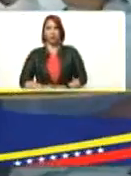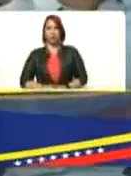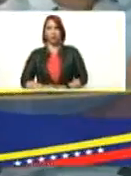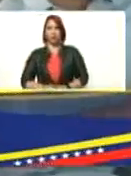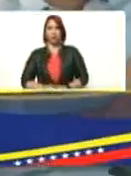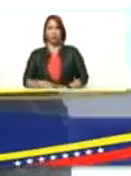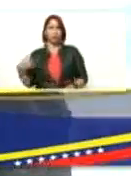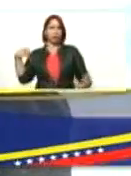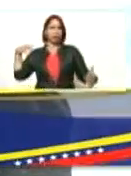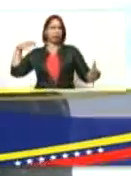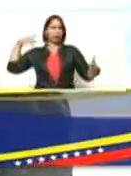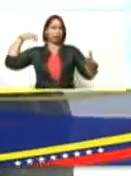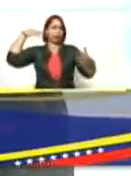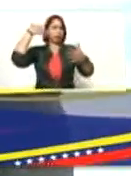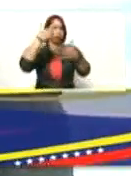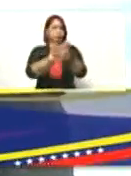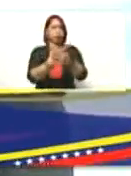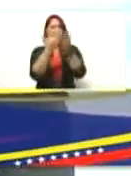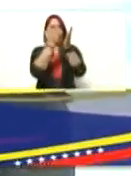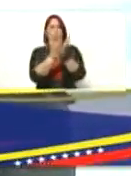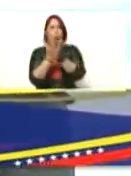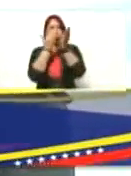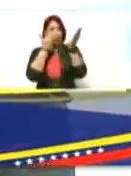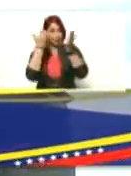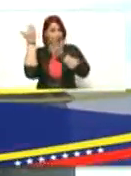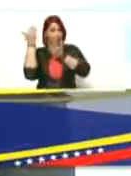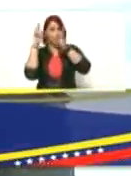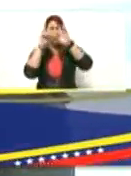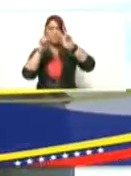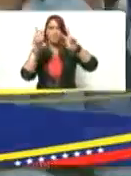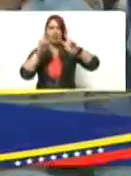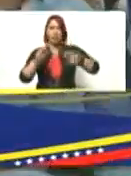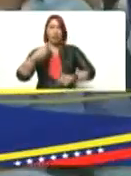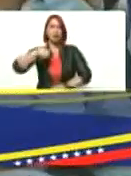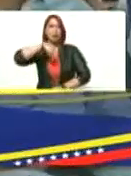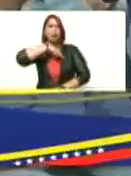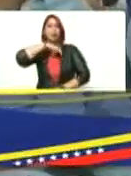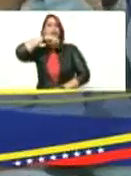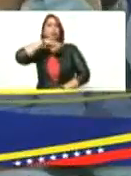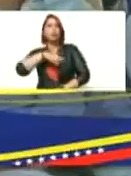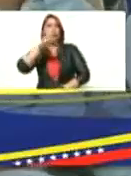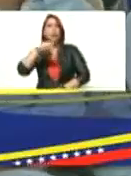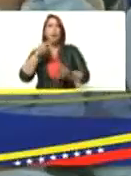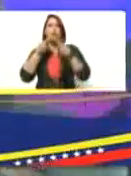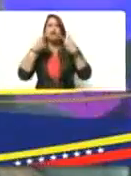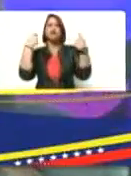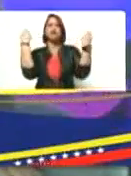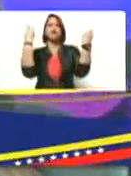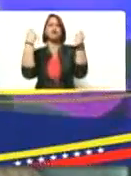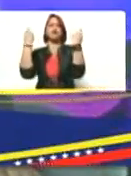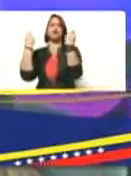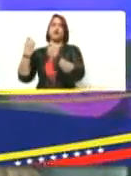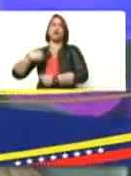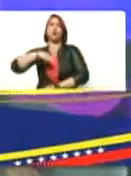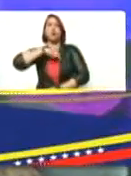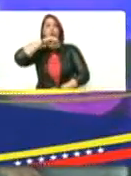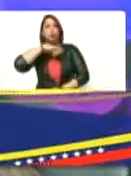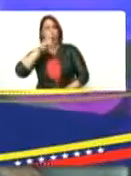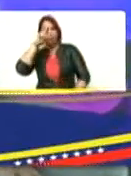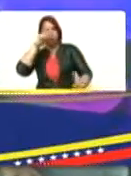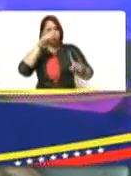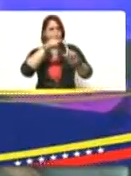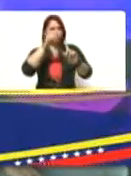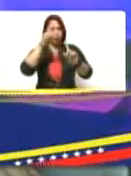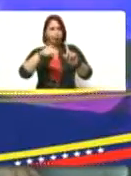Décadas de trayectoria en el estudio e investigación de nuestra historia y divulgación de nuestra historia, como parte además de